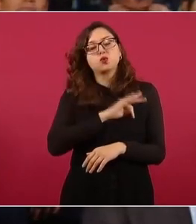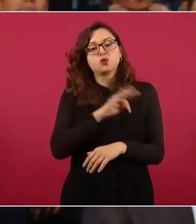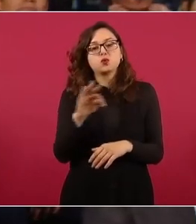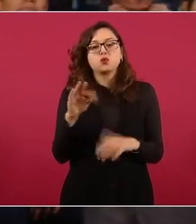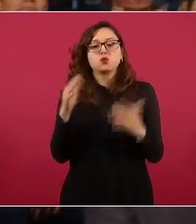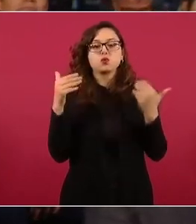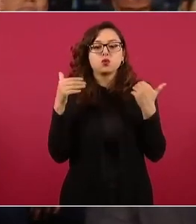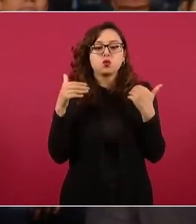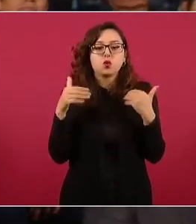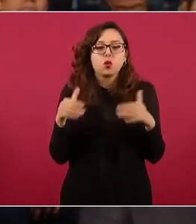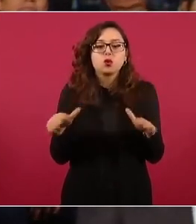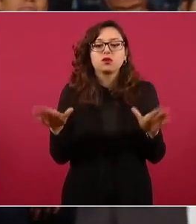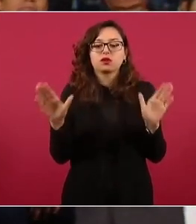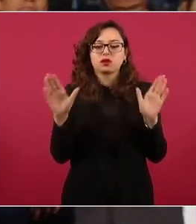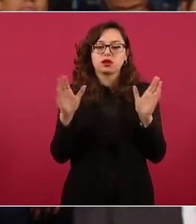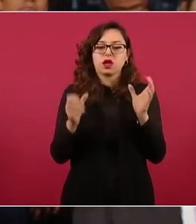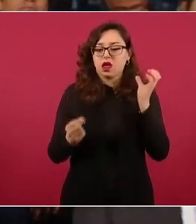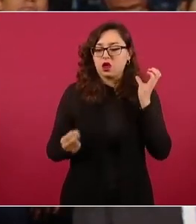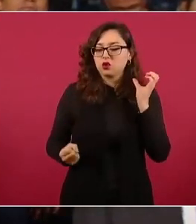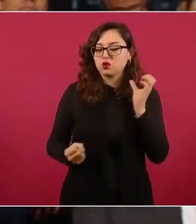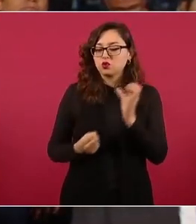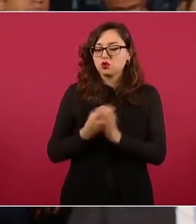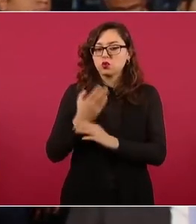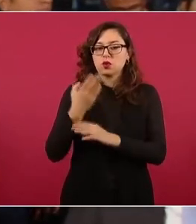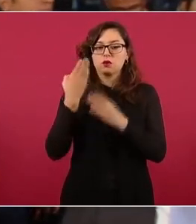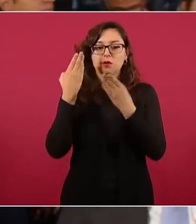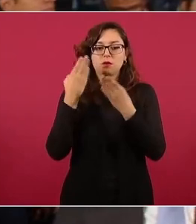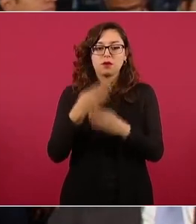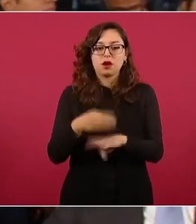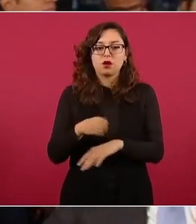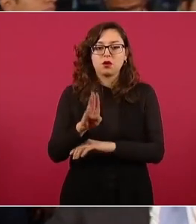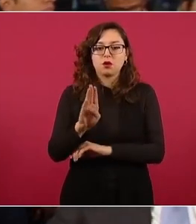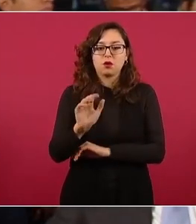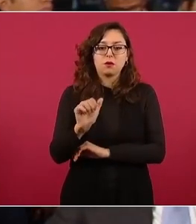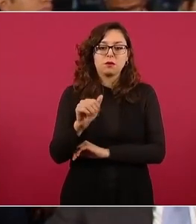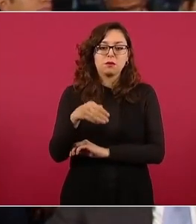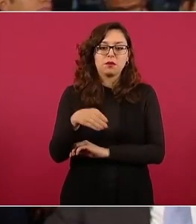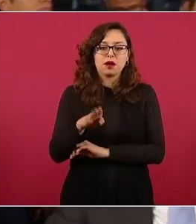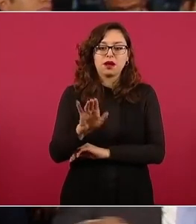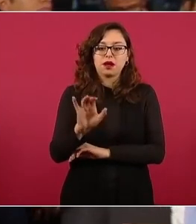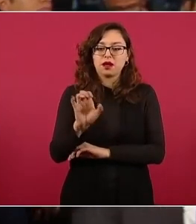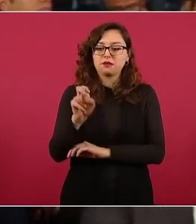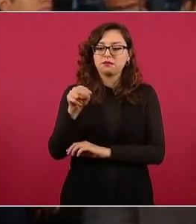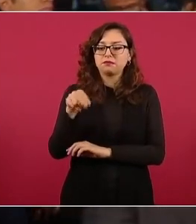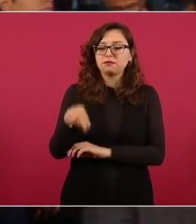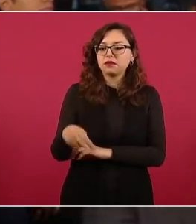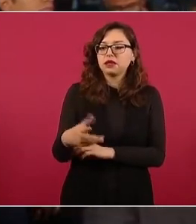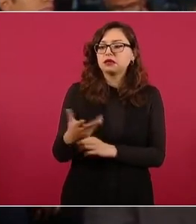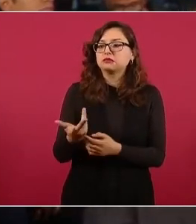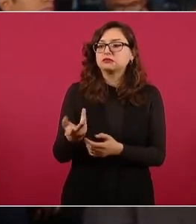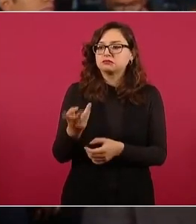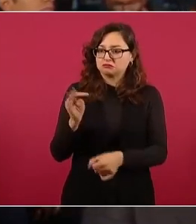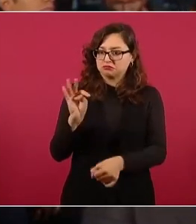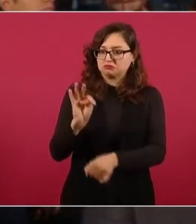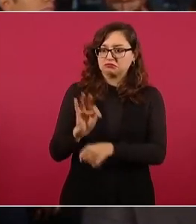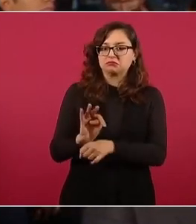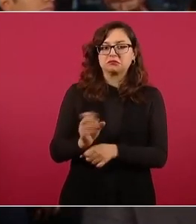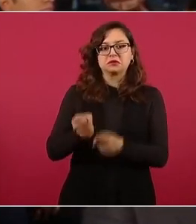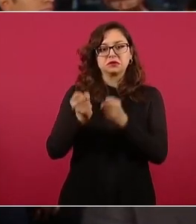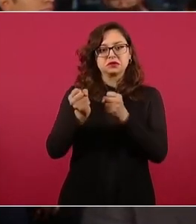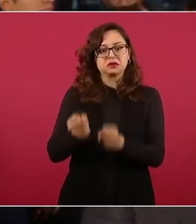vida a una población que jamás ha tenido ese tipo de instrumentos, y puede